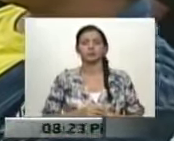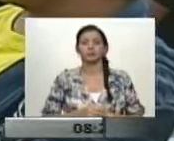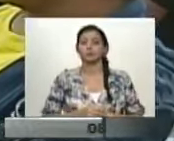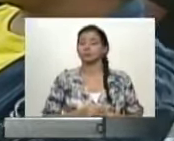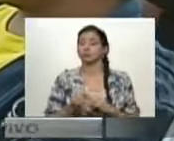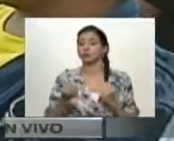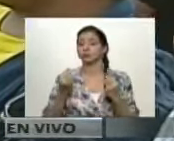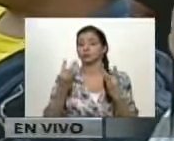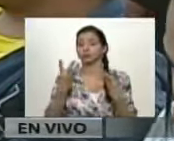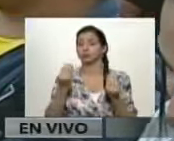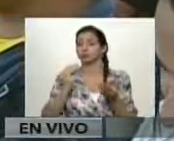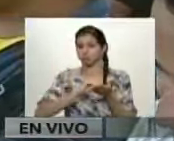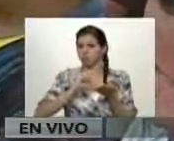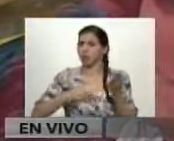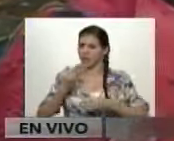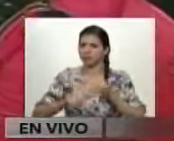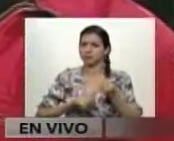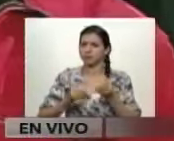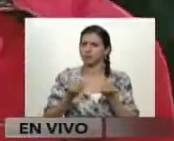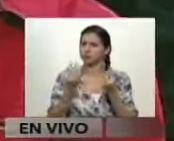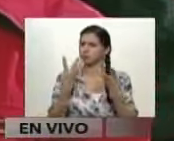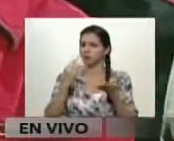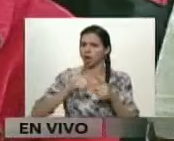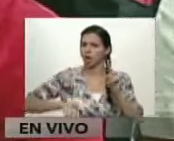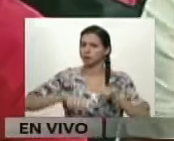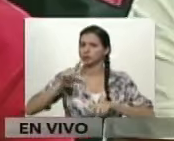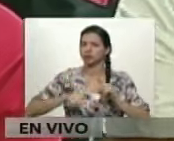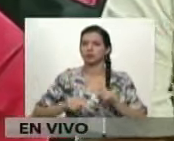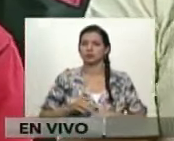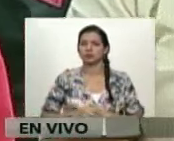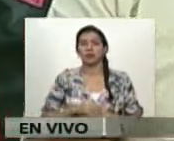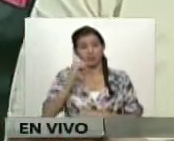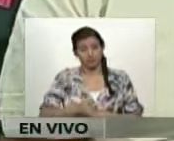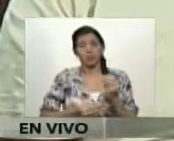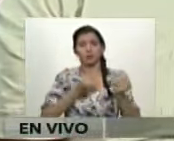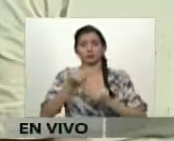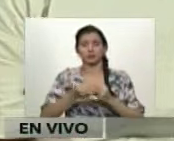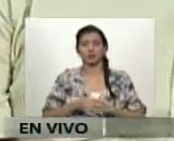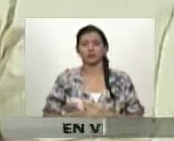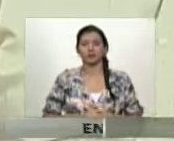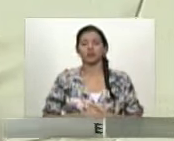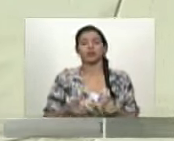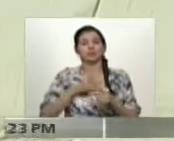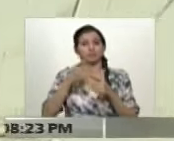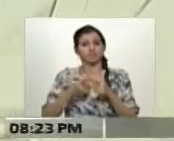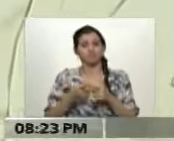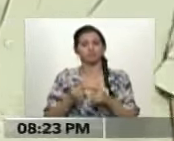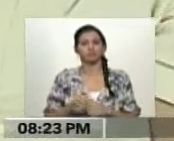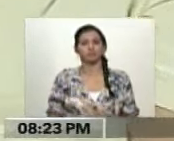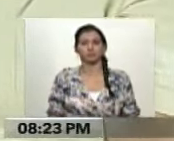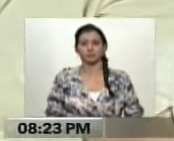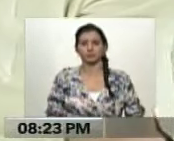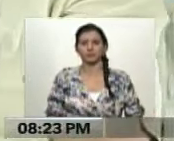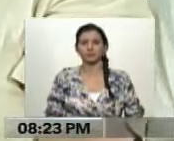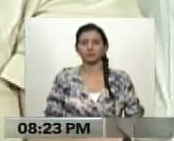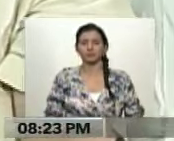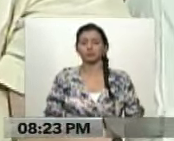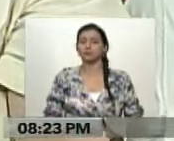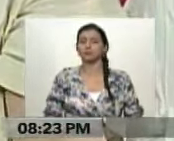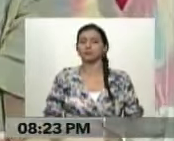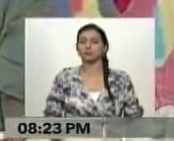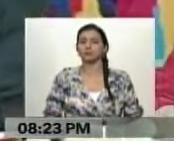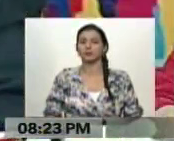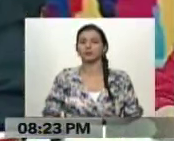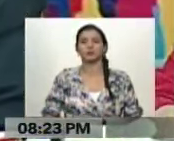¿Cuántas cosas podemos hacer, verdad? Y debemos hacer. Así que vamos a generar esas